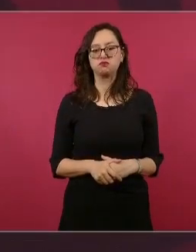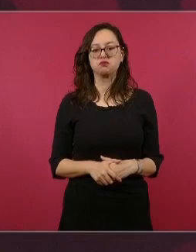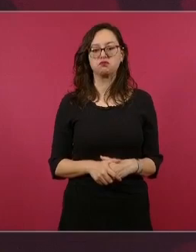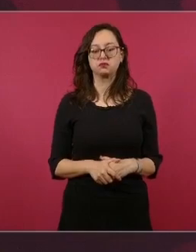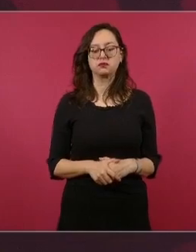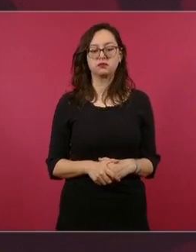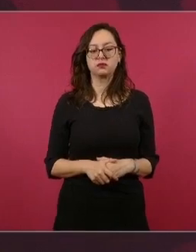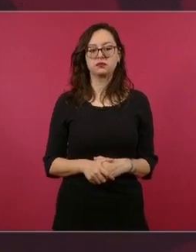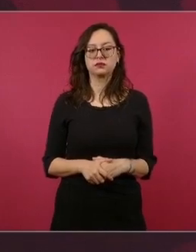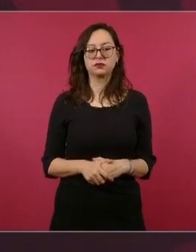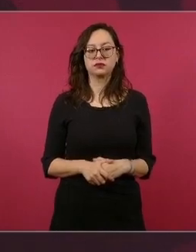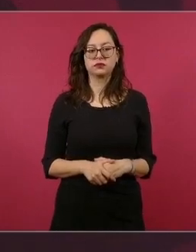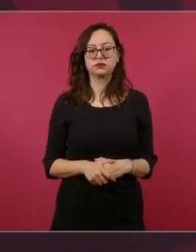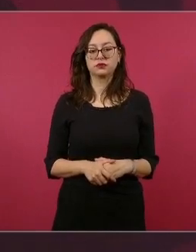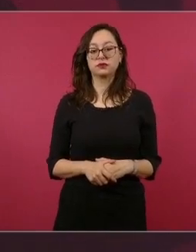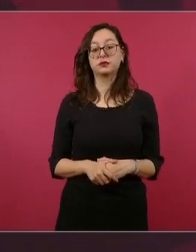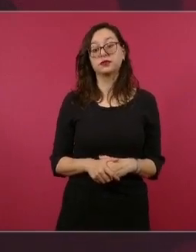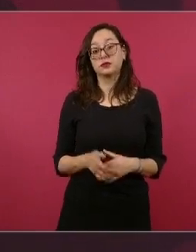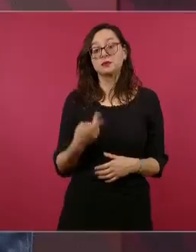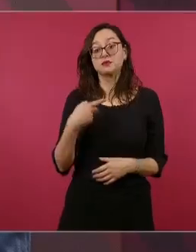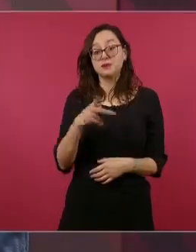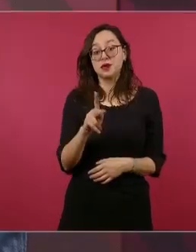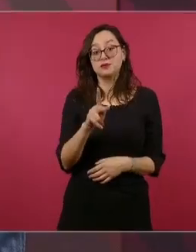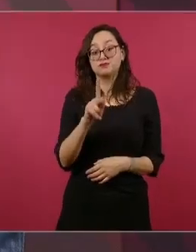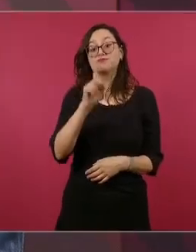de empresas